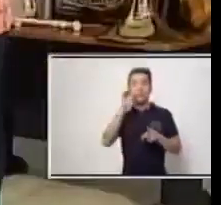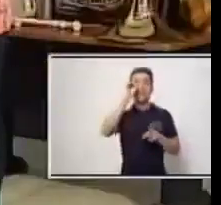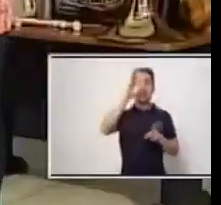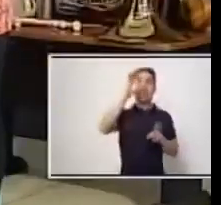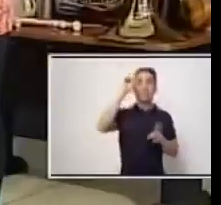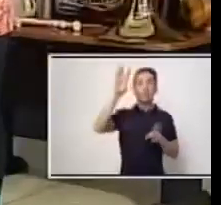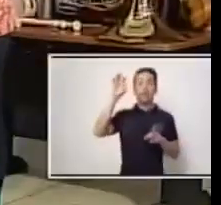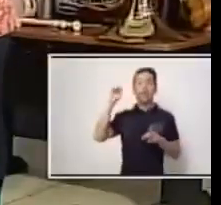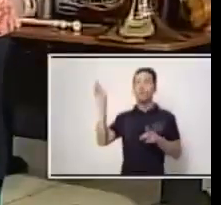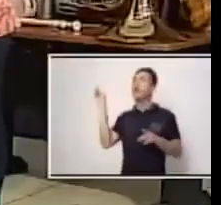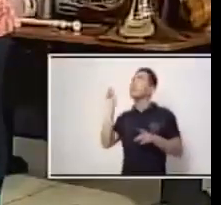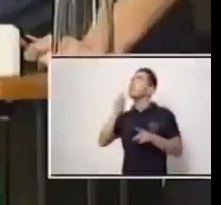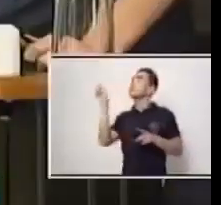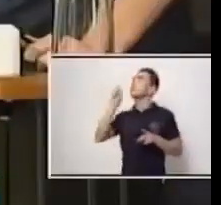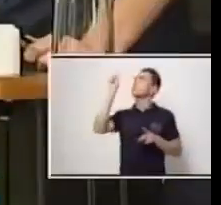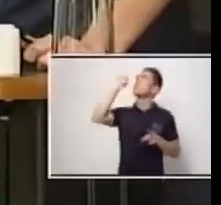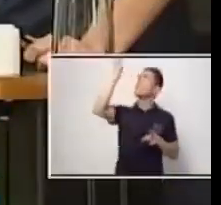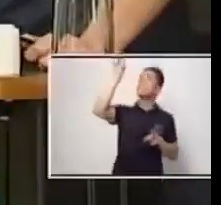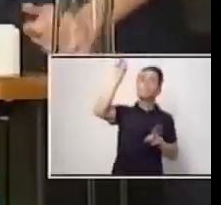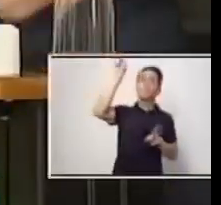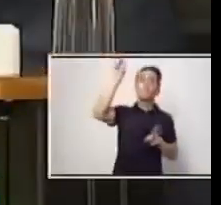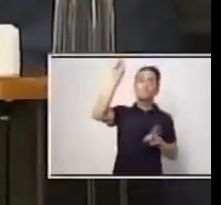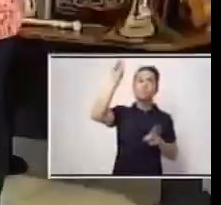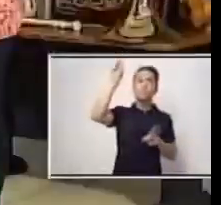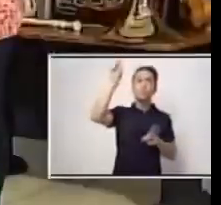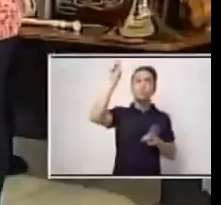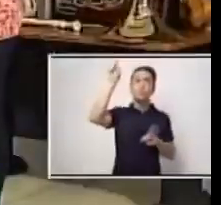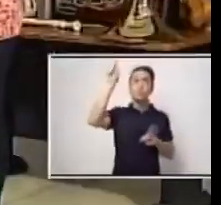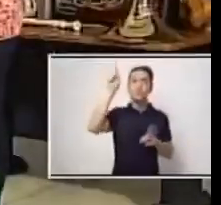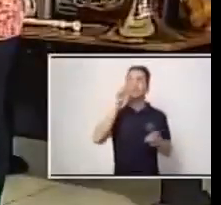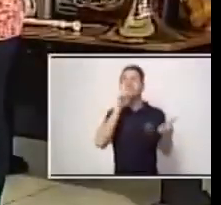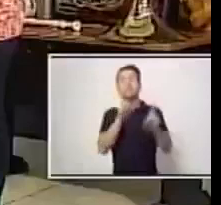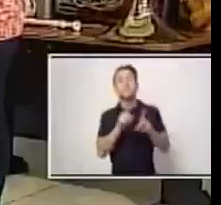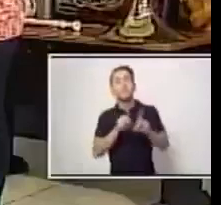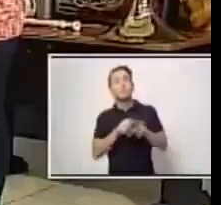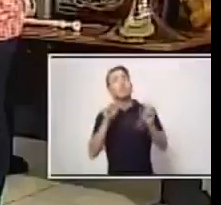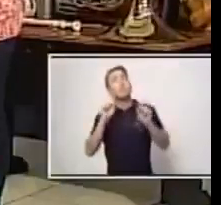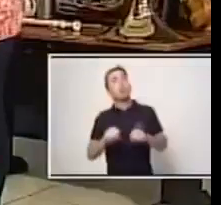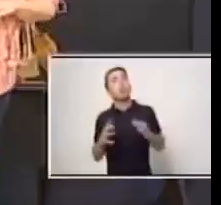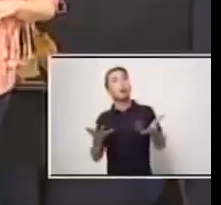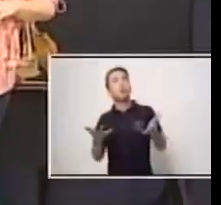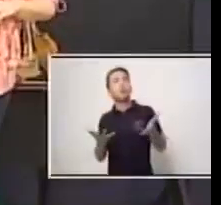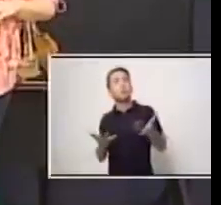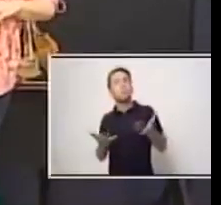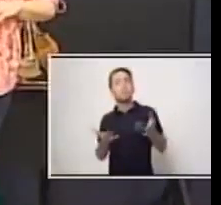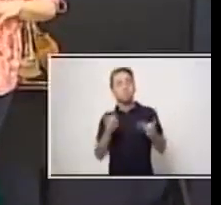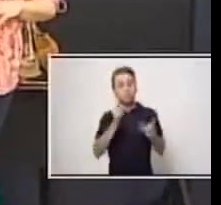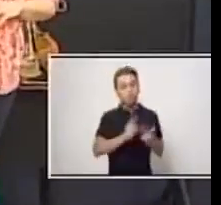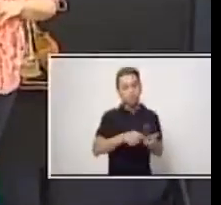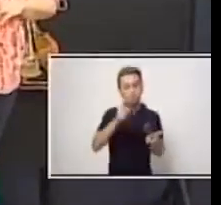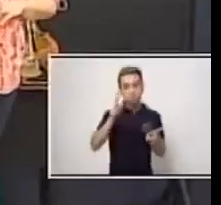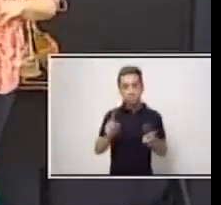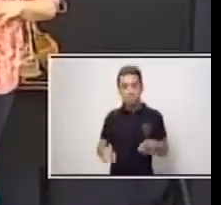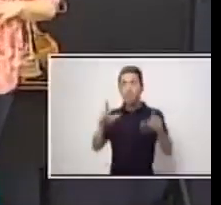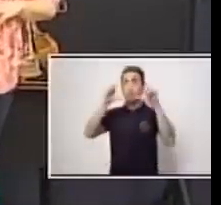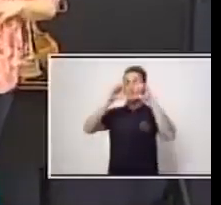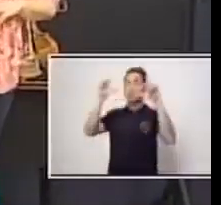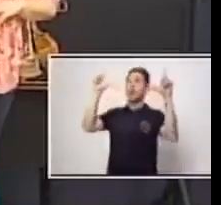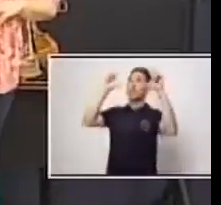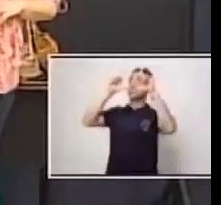Estrellita, ¿dónde estás? Y también podemos hacer sol,